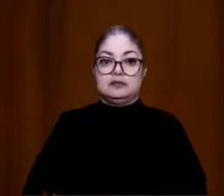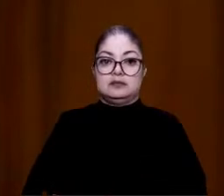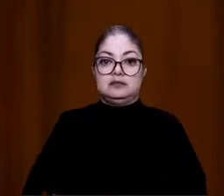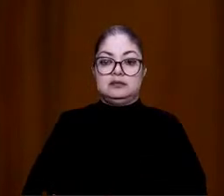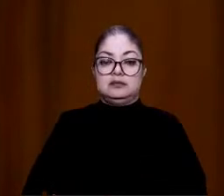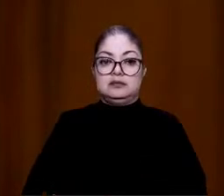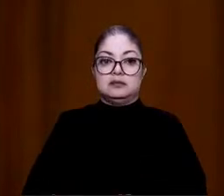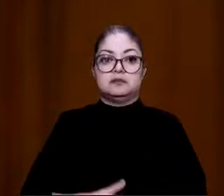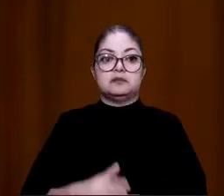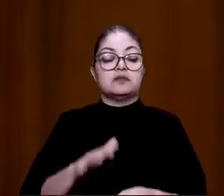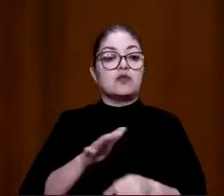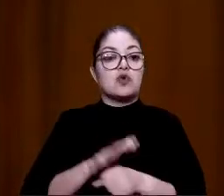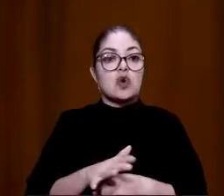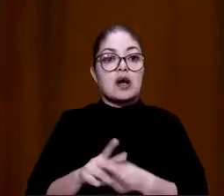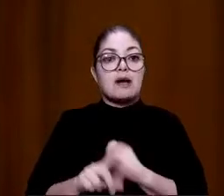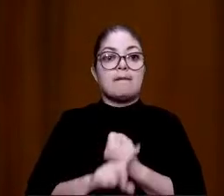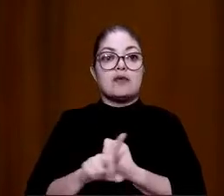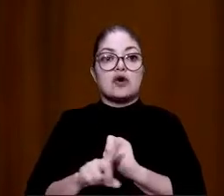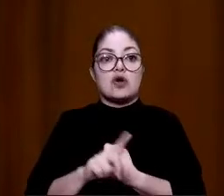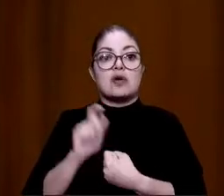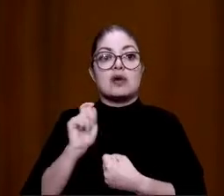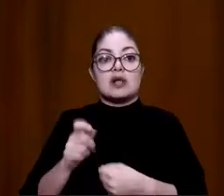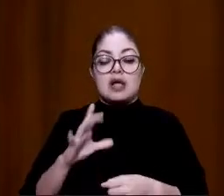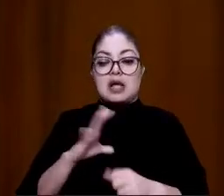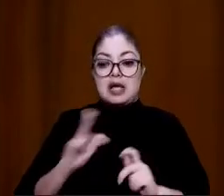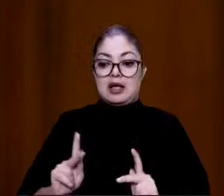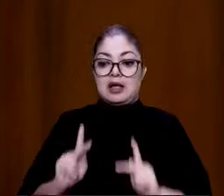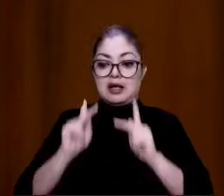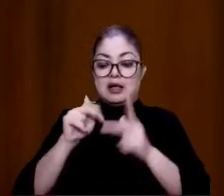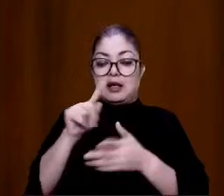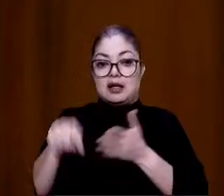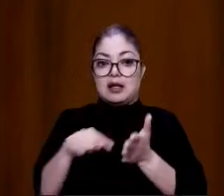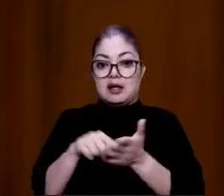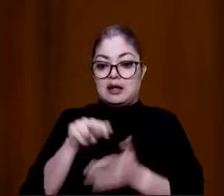El problema que tenemos del sistema de puentes en Nezahualcóyotl.